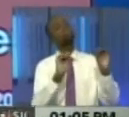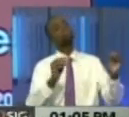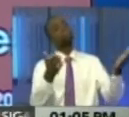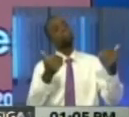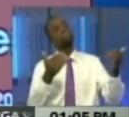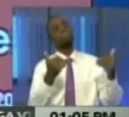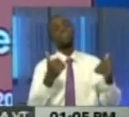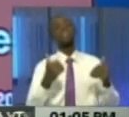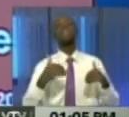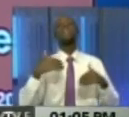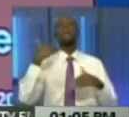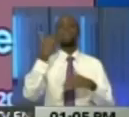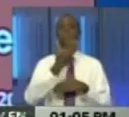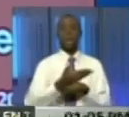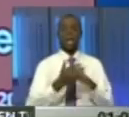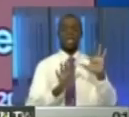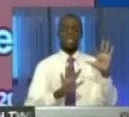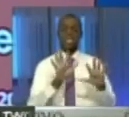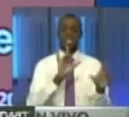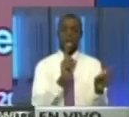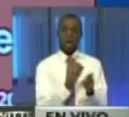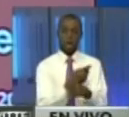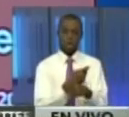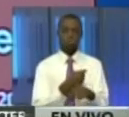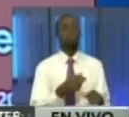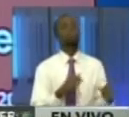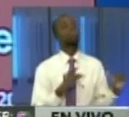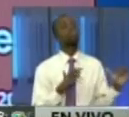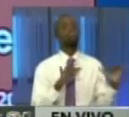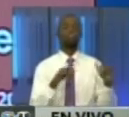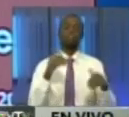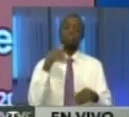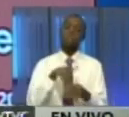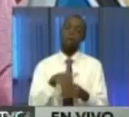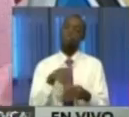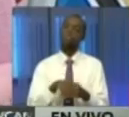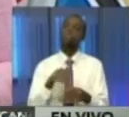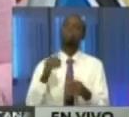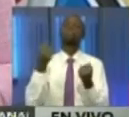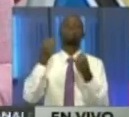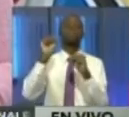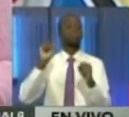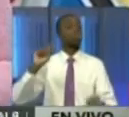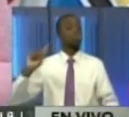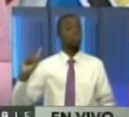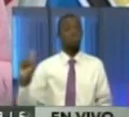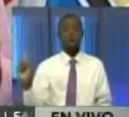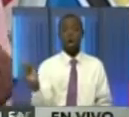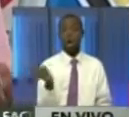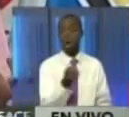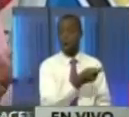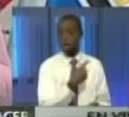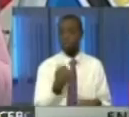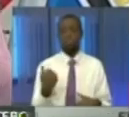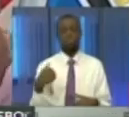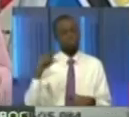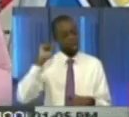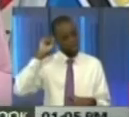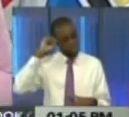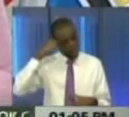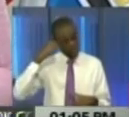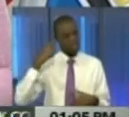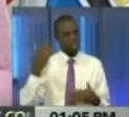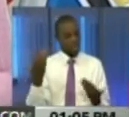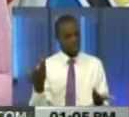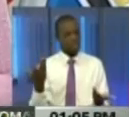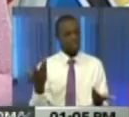se hizo el 15 de agosto. Todos nosotros y todas nosotras las que estamos aquí presentes podemos recordarlo porque eso